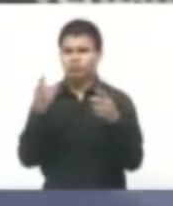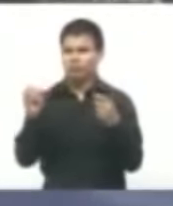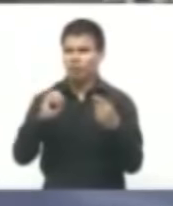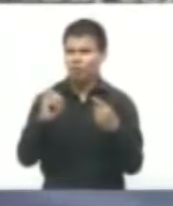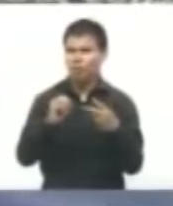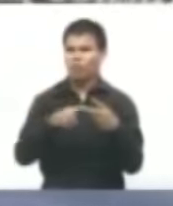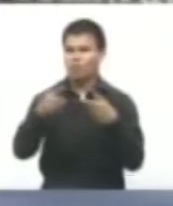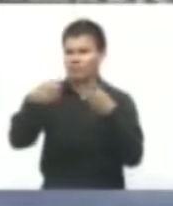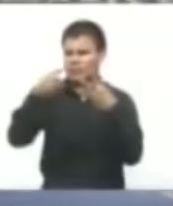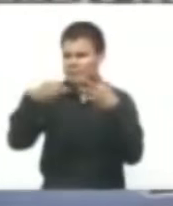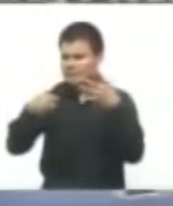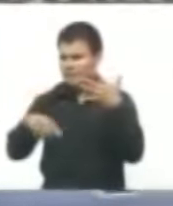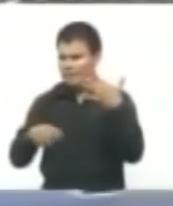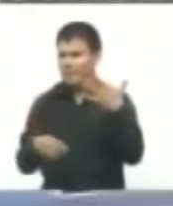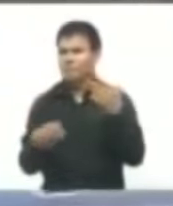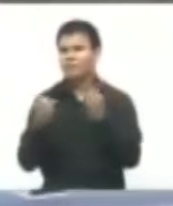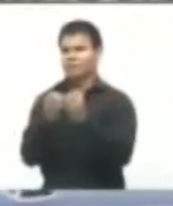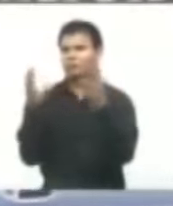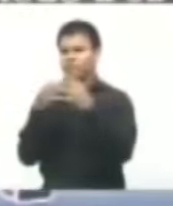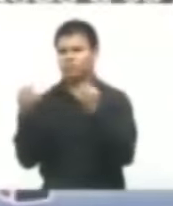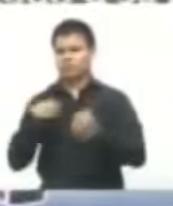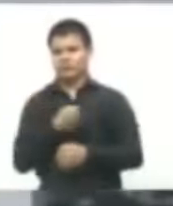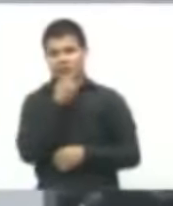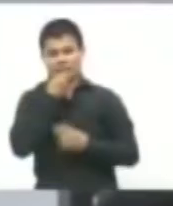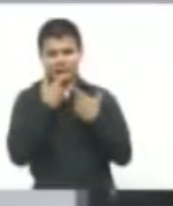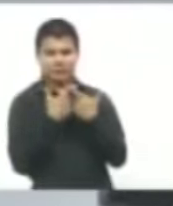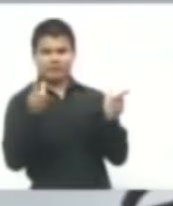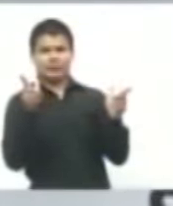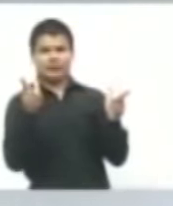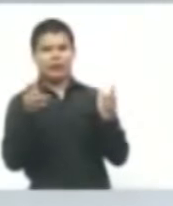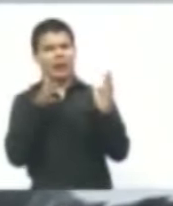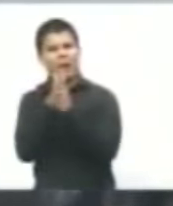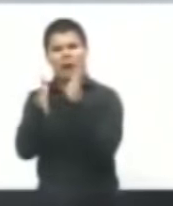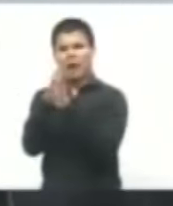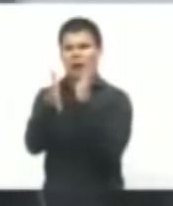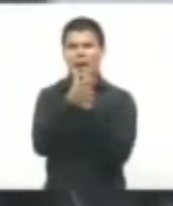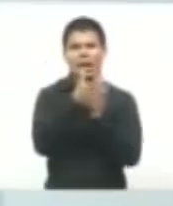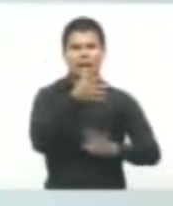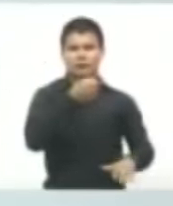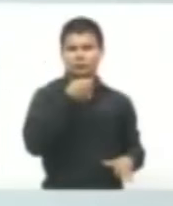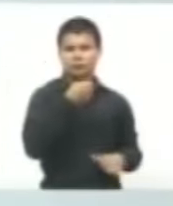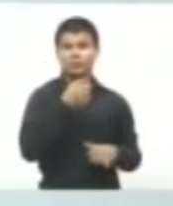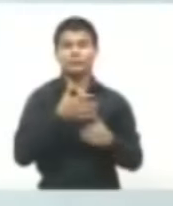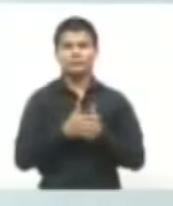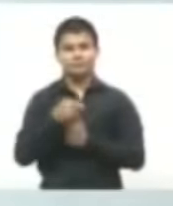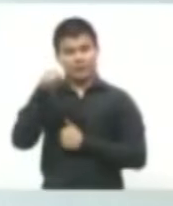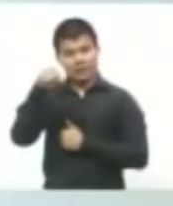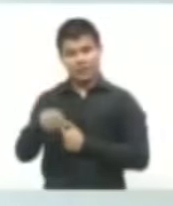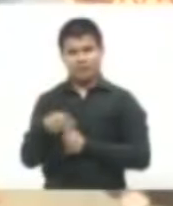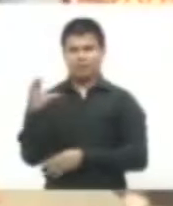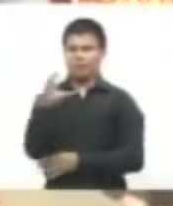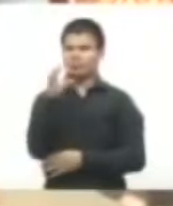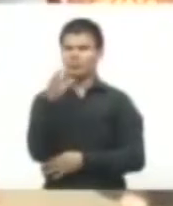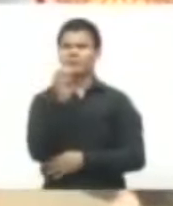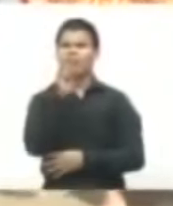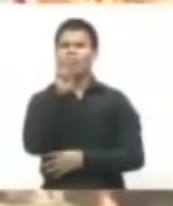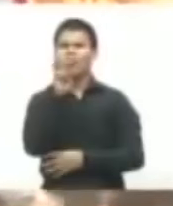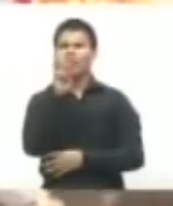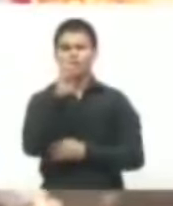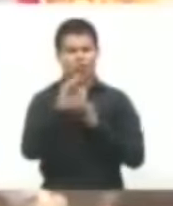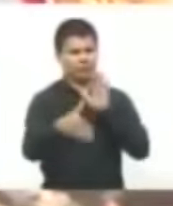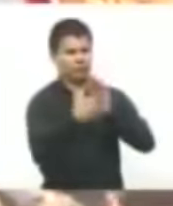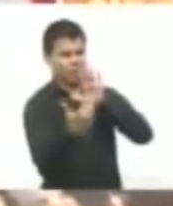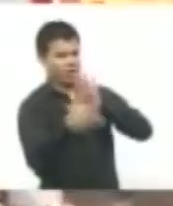formas comunes que impiden el ejercer la libertad de la profesión. Solamente en Colombia se registraron 8 amenazas en el 2016